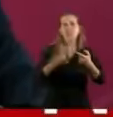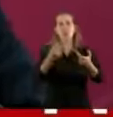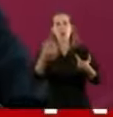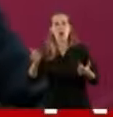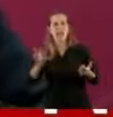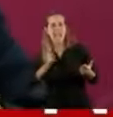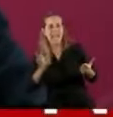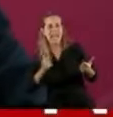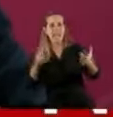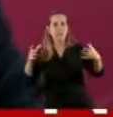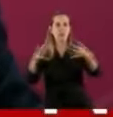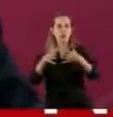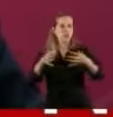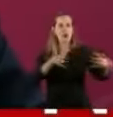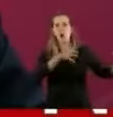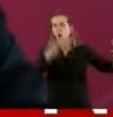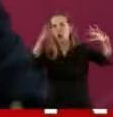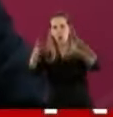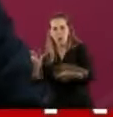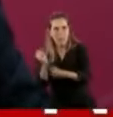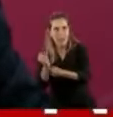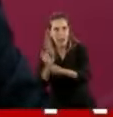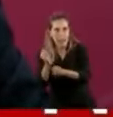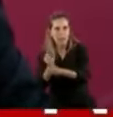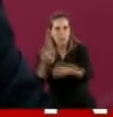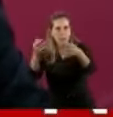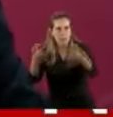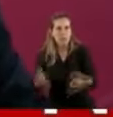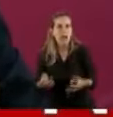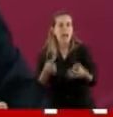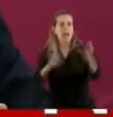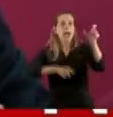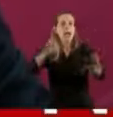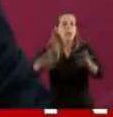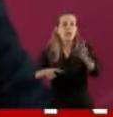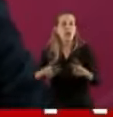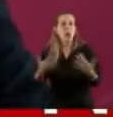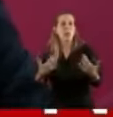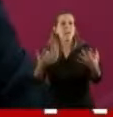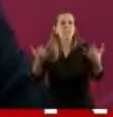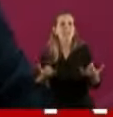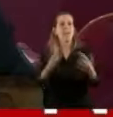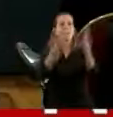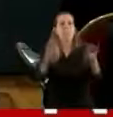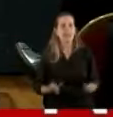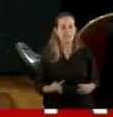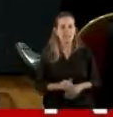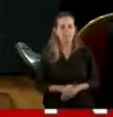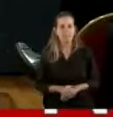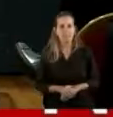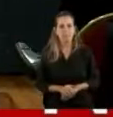del ejército y provinciales, para poder dar un mensaje de tranquilidad primero.